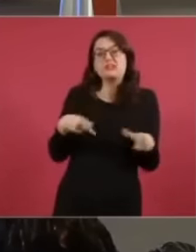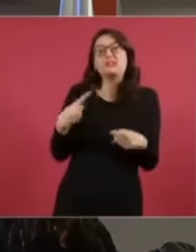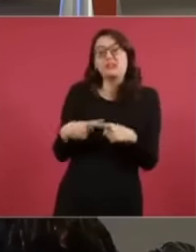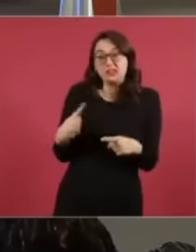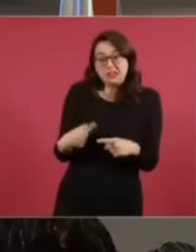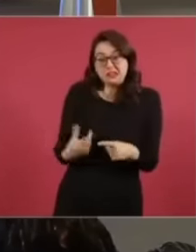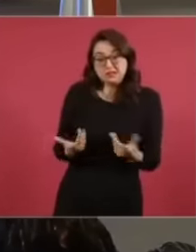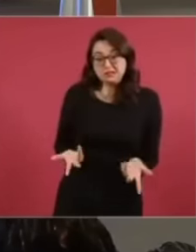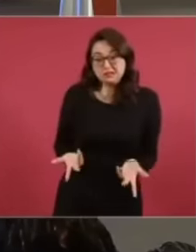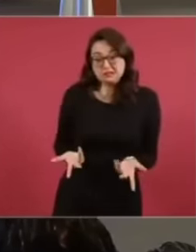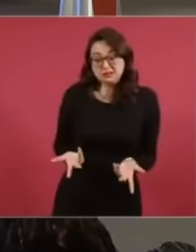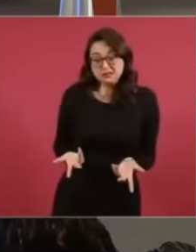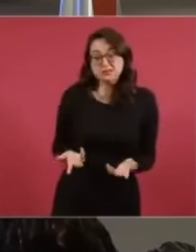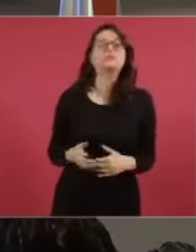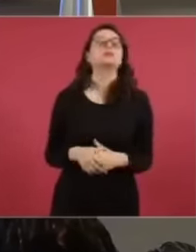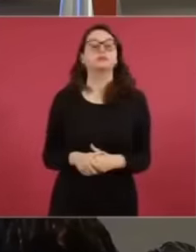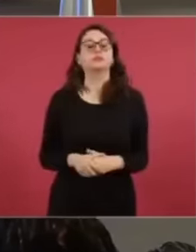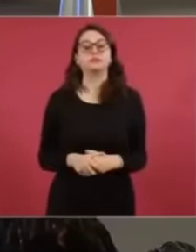que los carteles